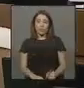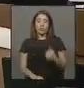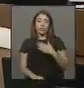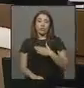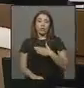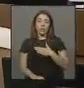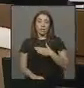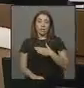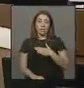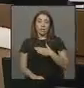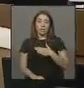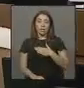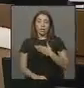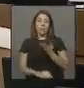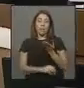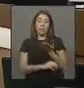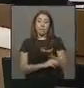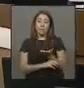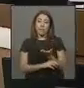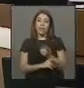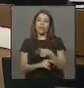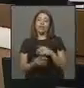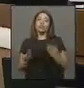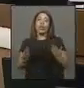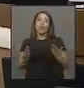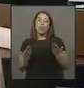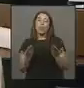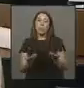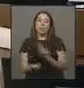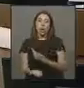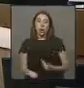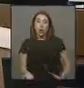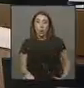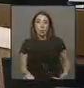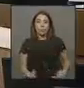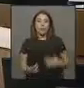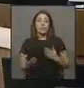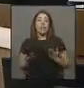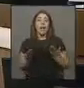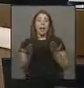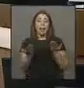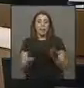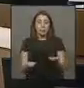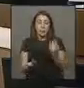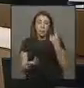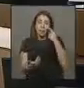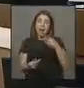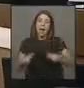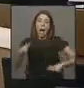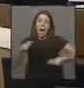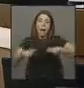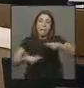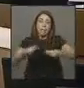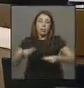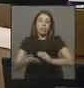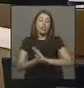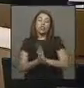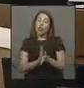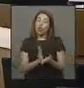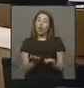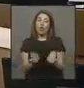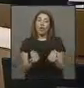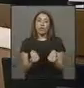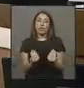quiero pedirle que estemos a disposición, que este gobierno hoy día esté a disposición para aportar todo lo que sea